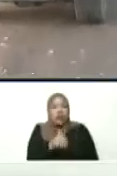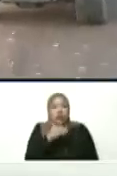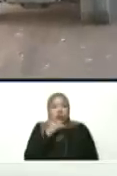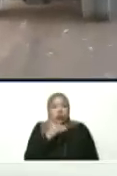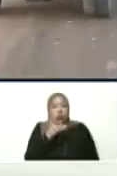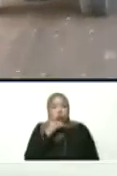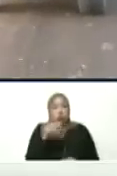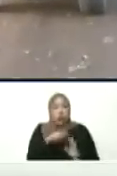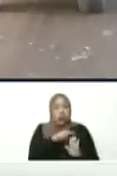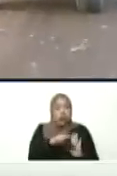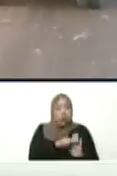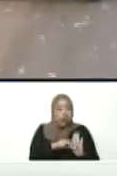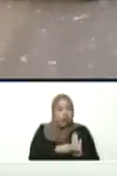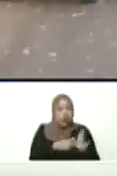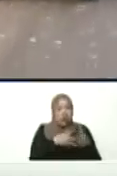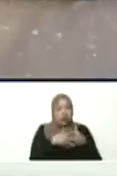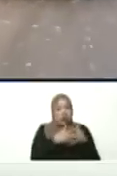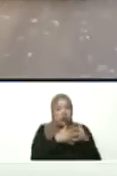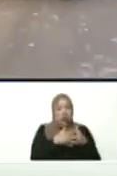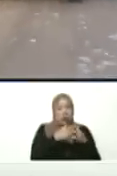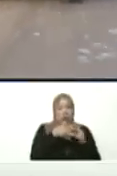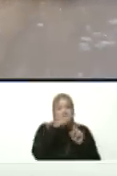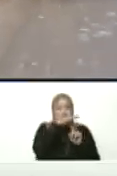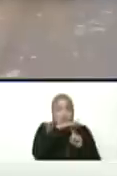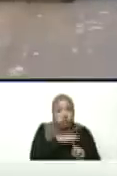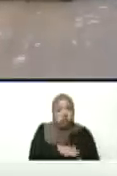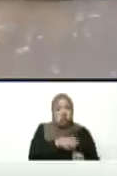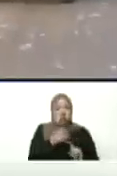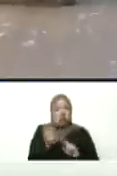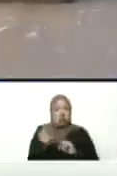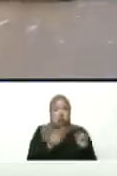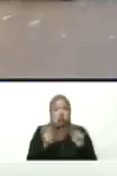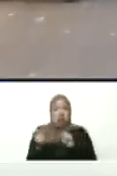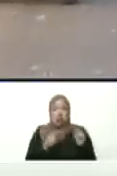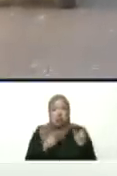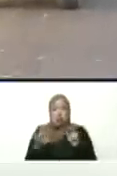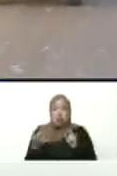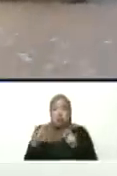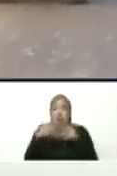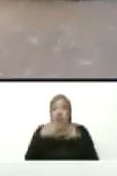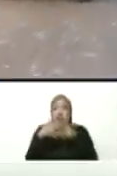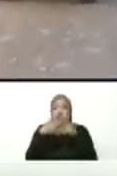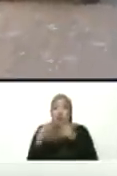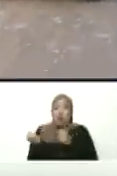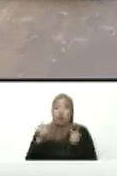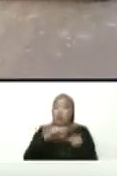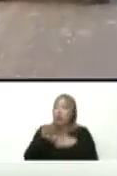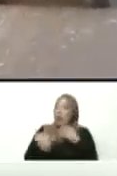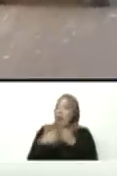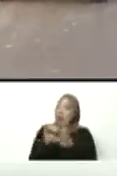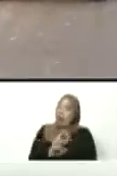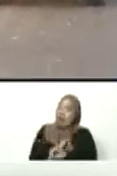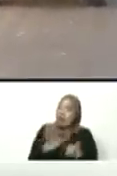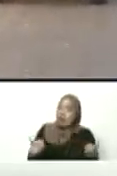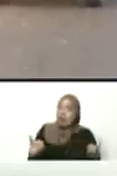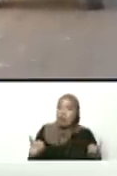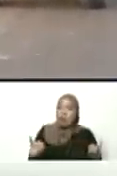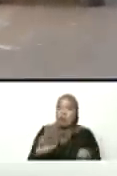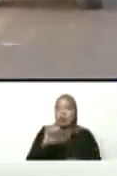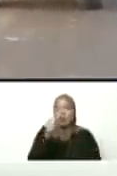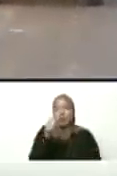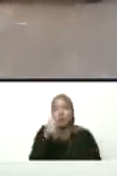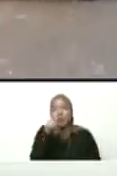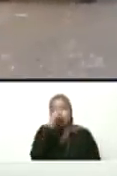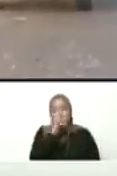las sanciones, el intento de magnicidio, el intento de invasión. Estamos cerrando un ciclo de 10